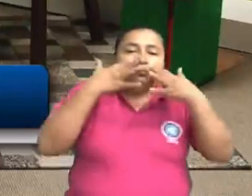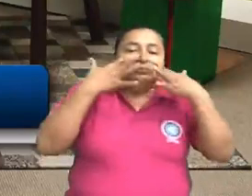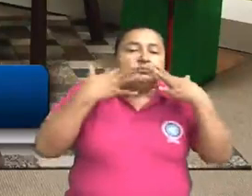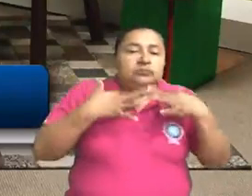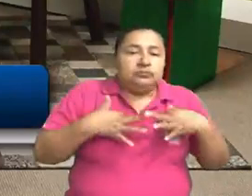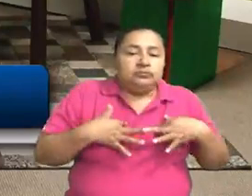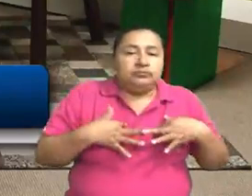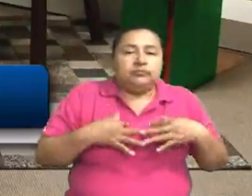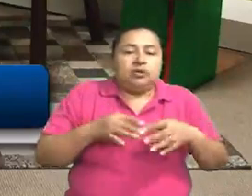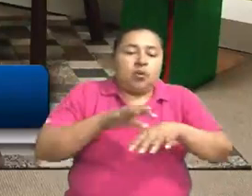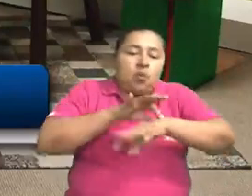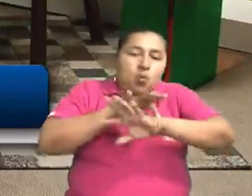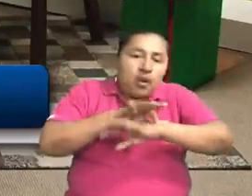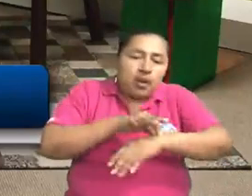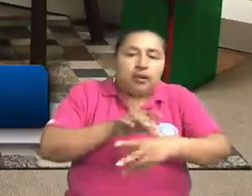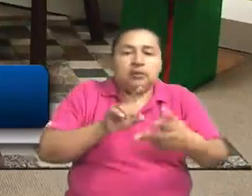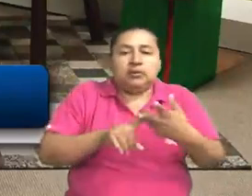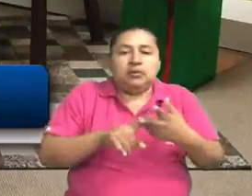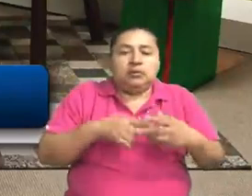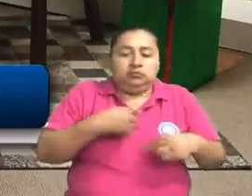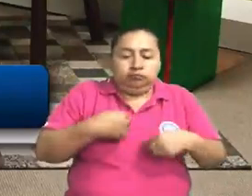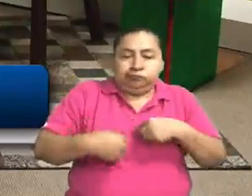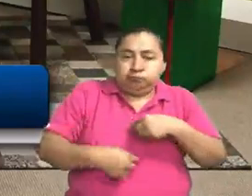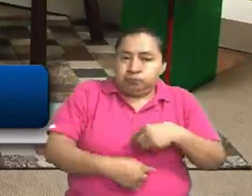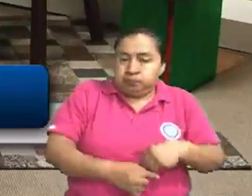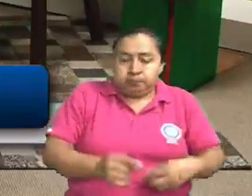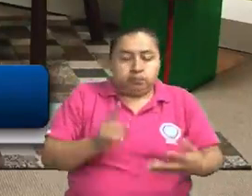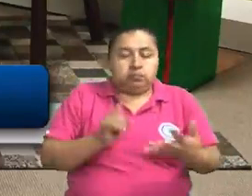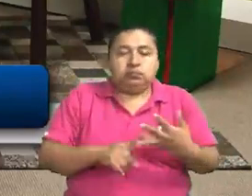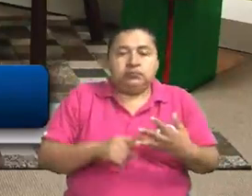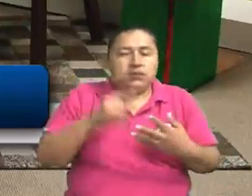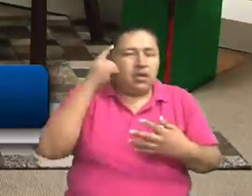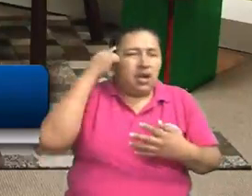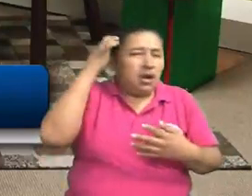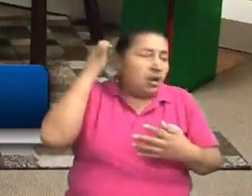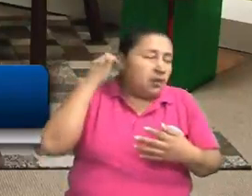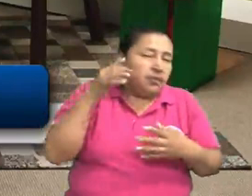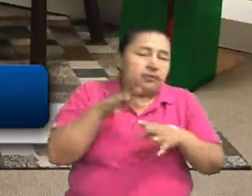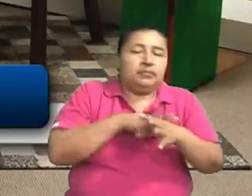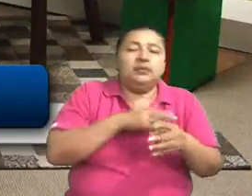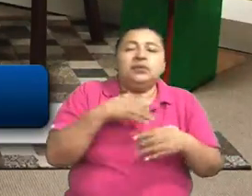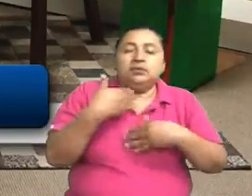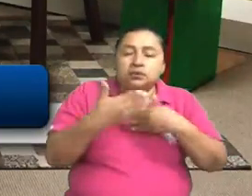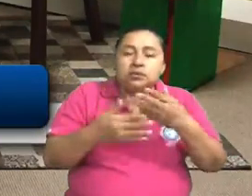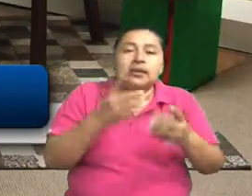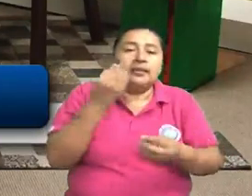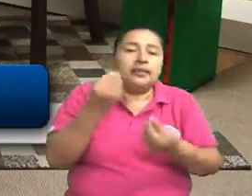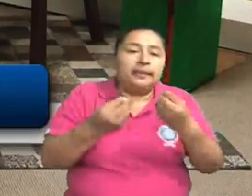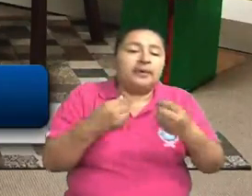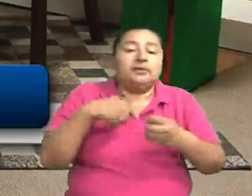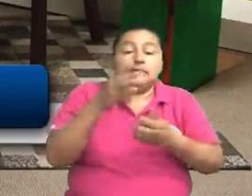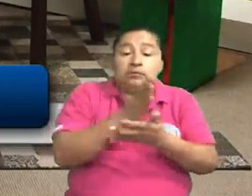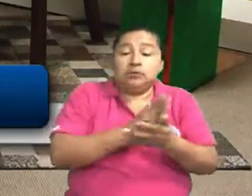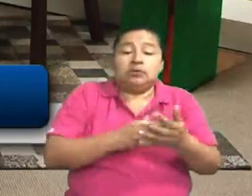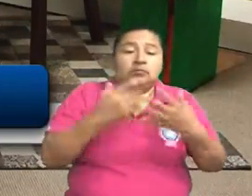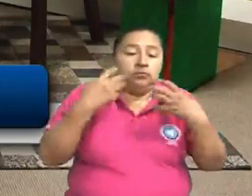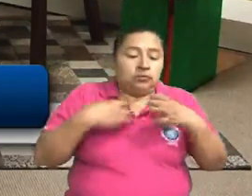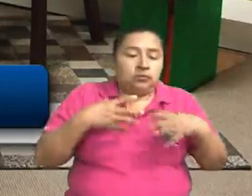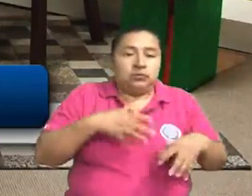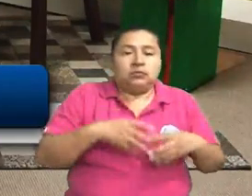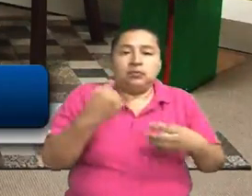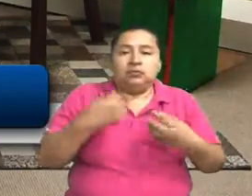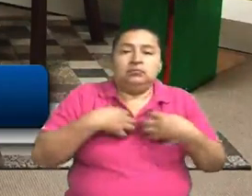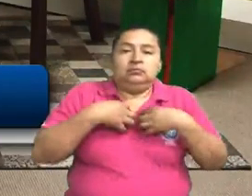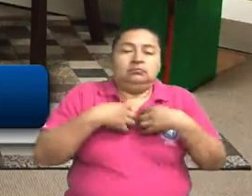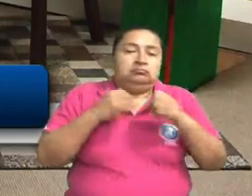respiratorio, osteomioarticular, digestivo, neurálgico. Entonces, con eso, dentro de estos aparatos, pues